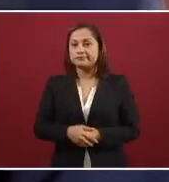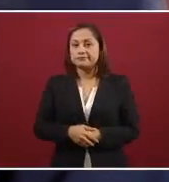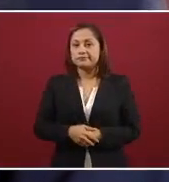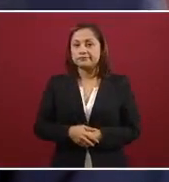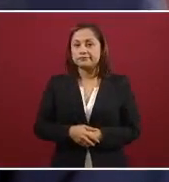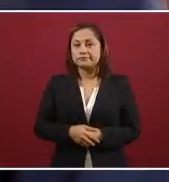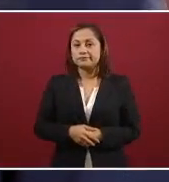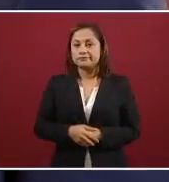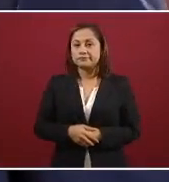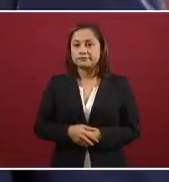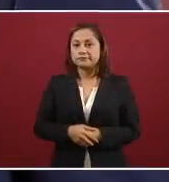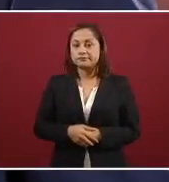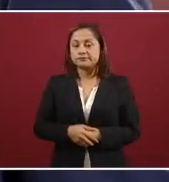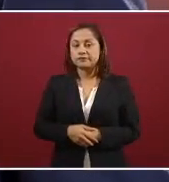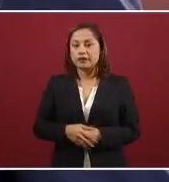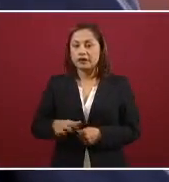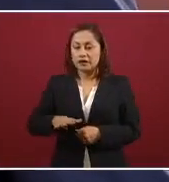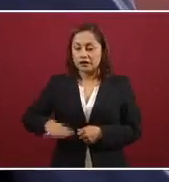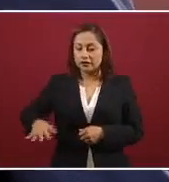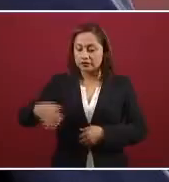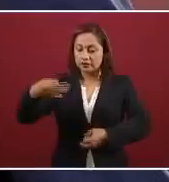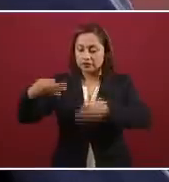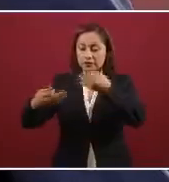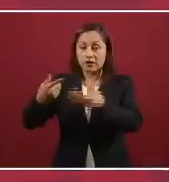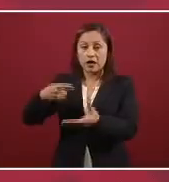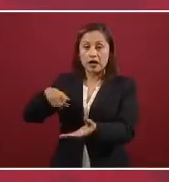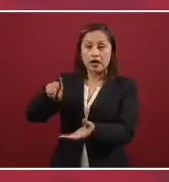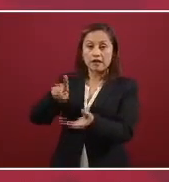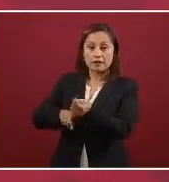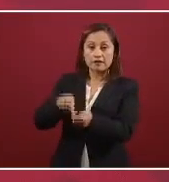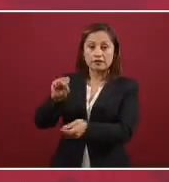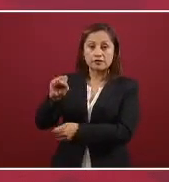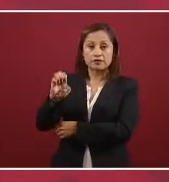área jurídica de la Secretaría de la Defensa.